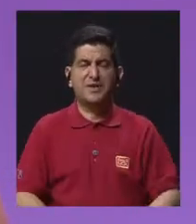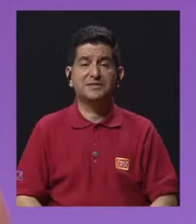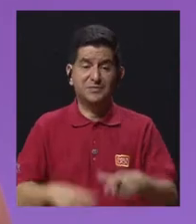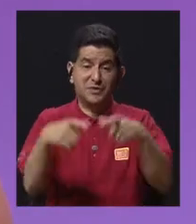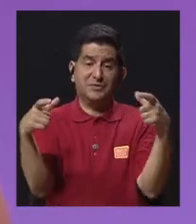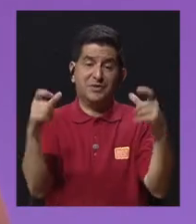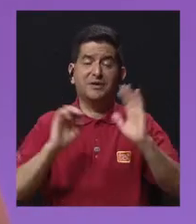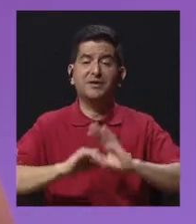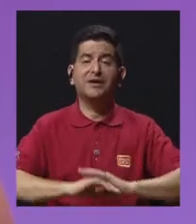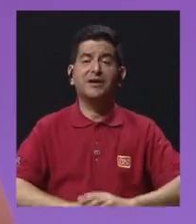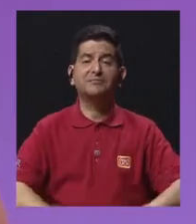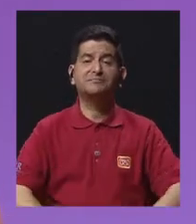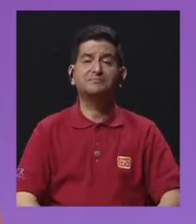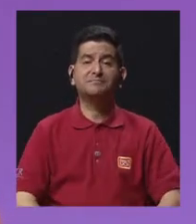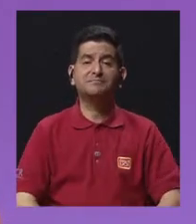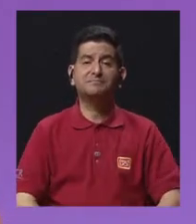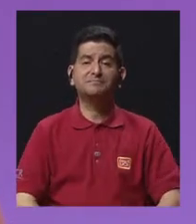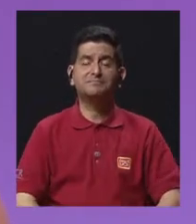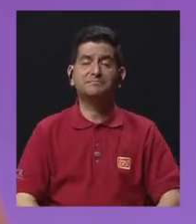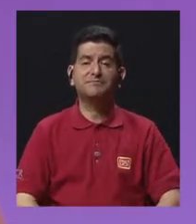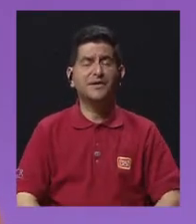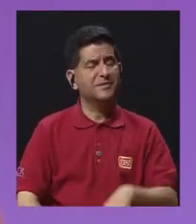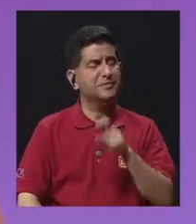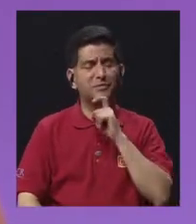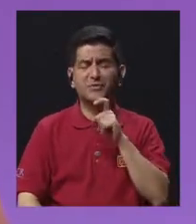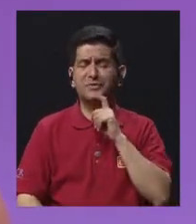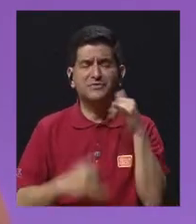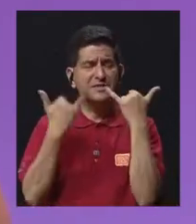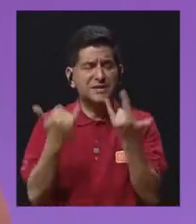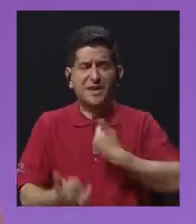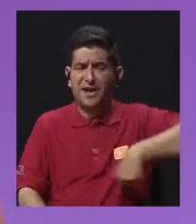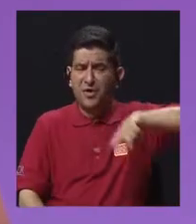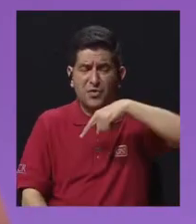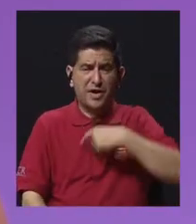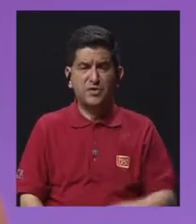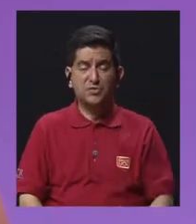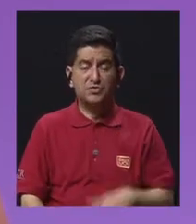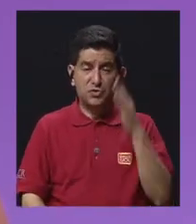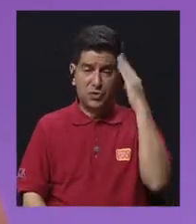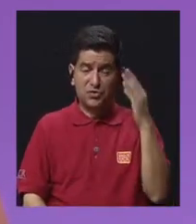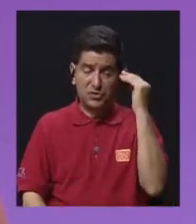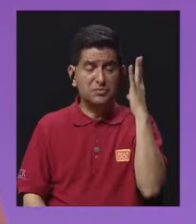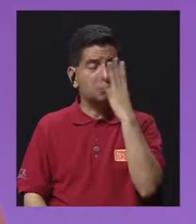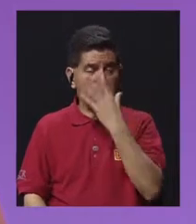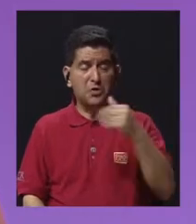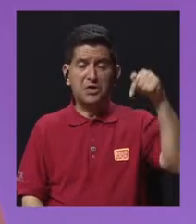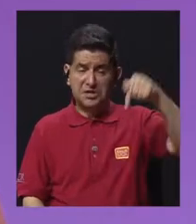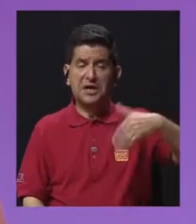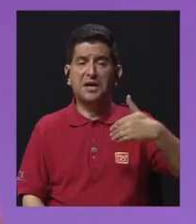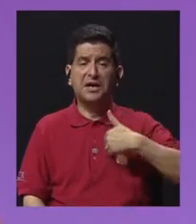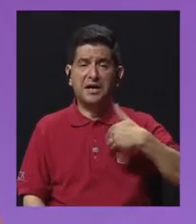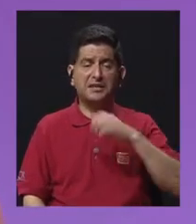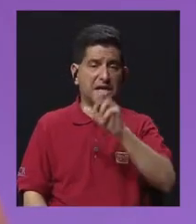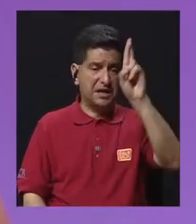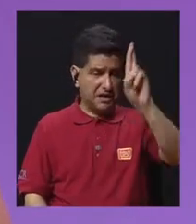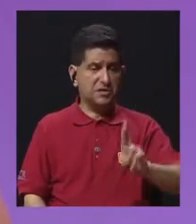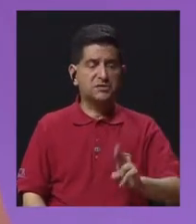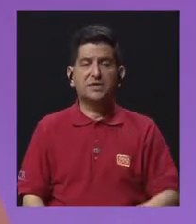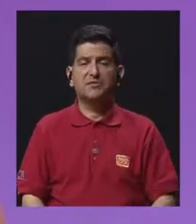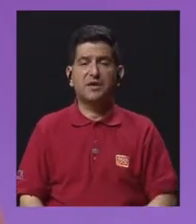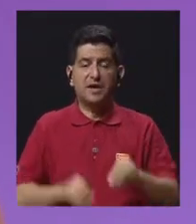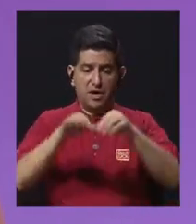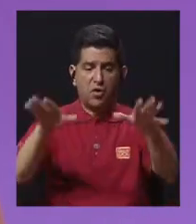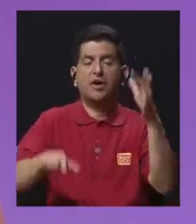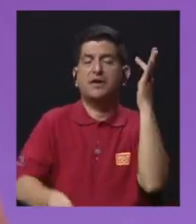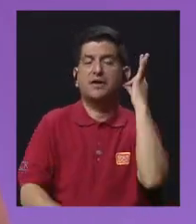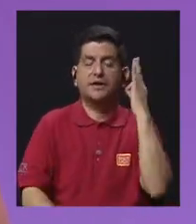mayoría. Y es muy, muy difícil. Ahorita nosotros nos hemos llevado una experiencia muy bonita aquí en Costa Rica con la red de